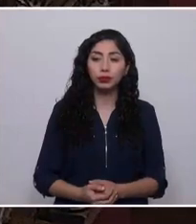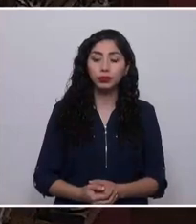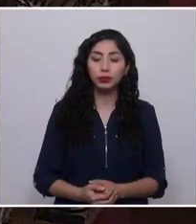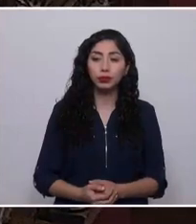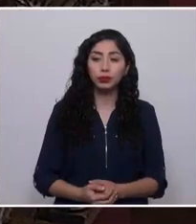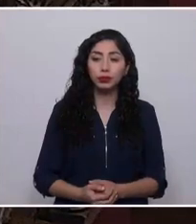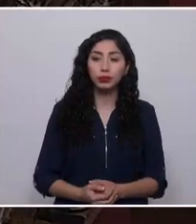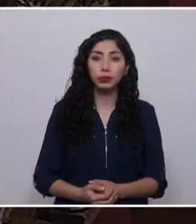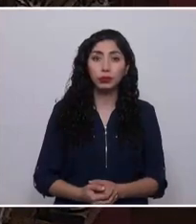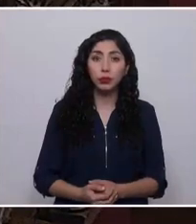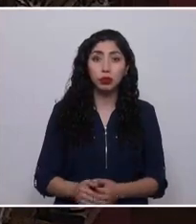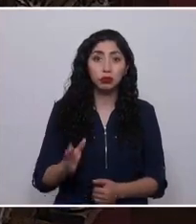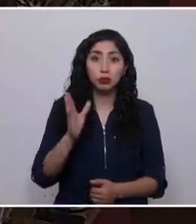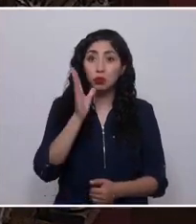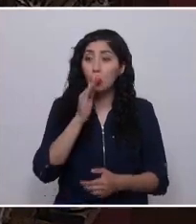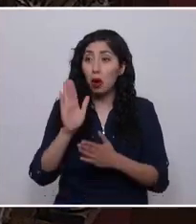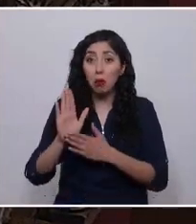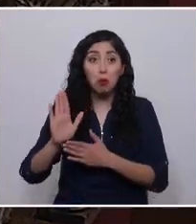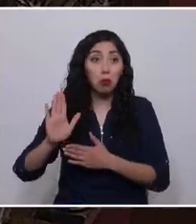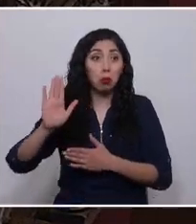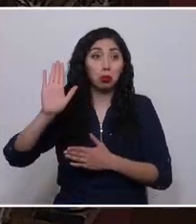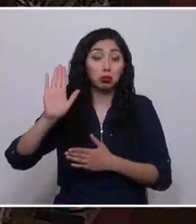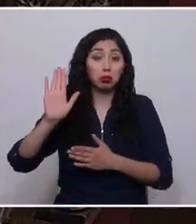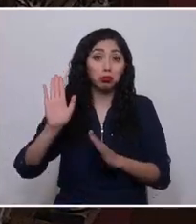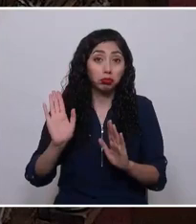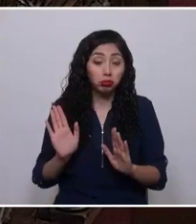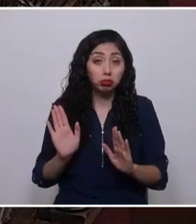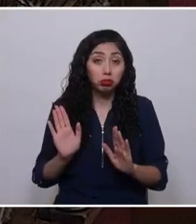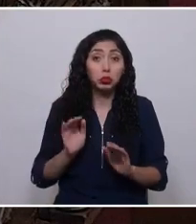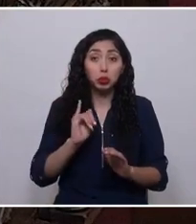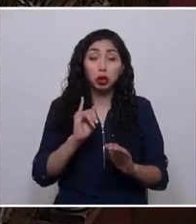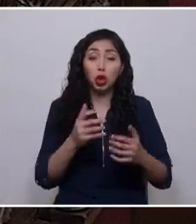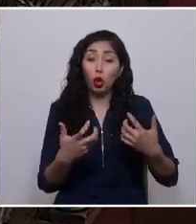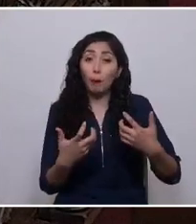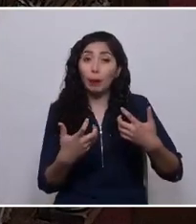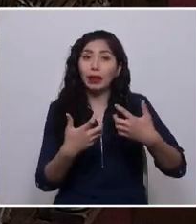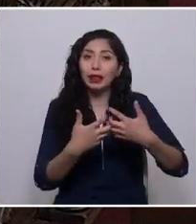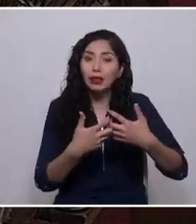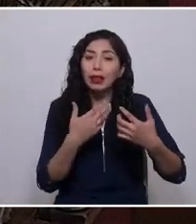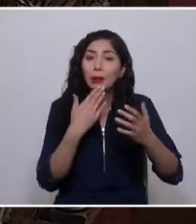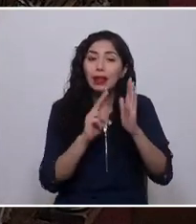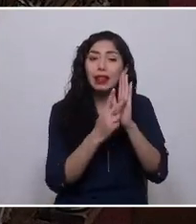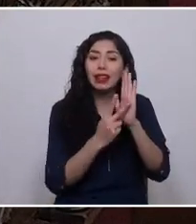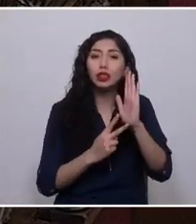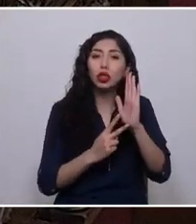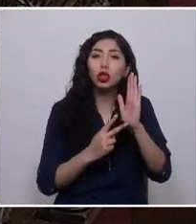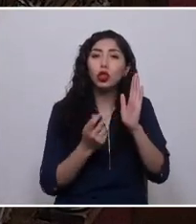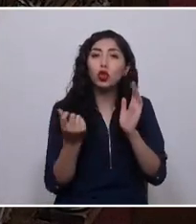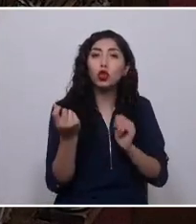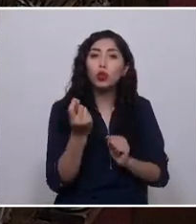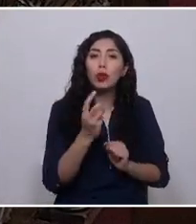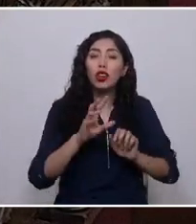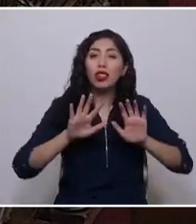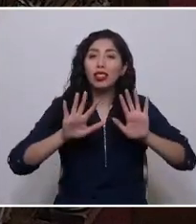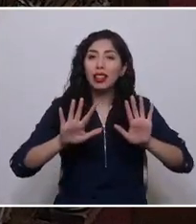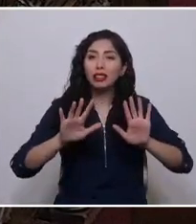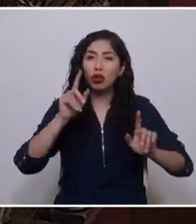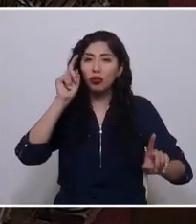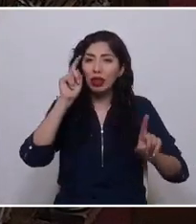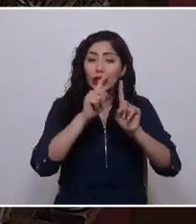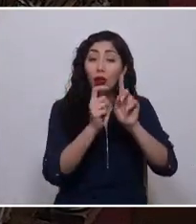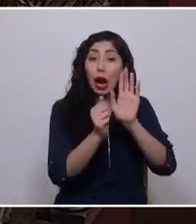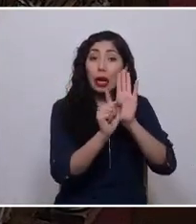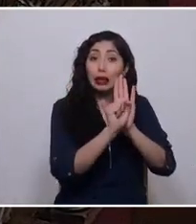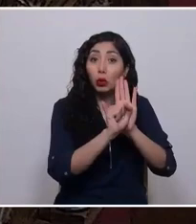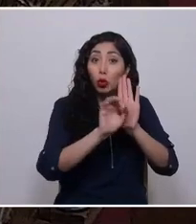Si no hizo la palabra, en el mismo sentido, es compatible la indicación número 10, que es para eliminar el artículo 4, y sobre